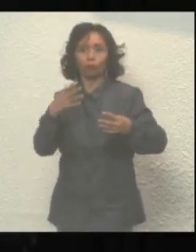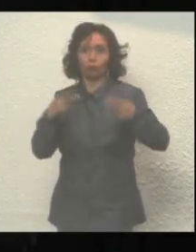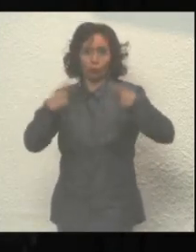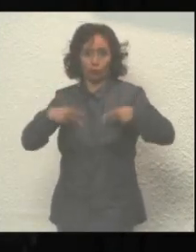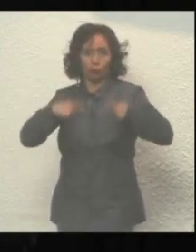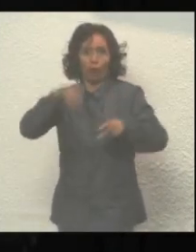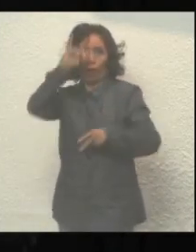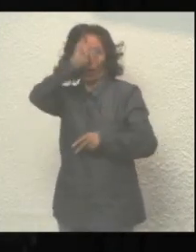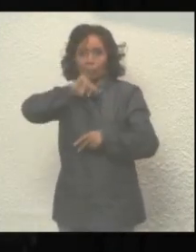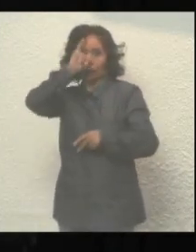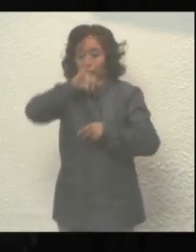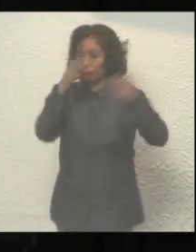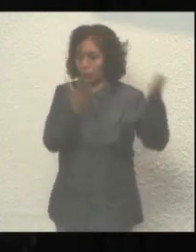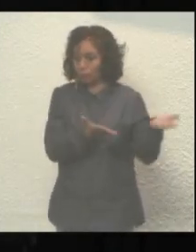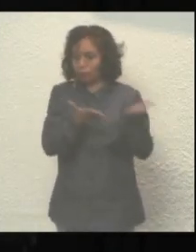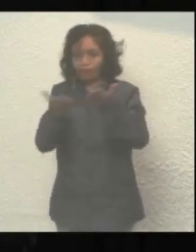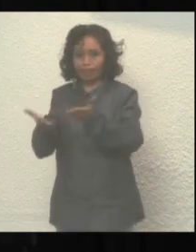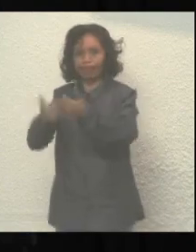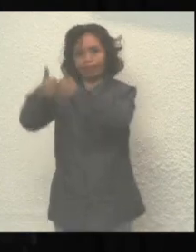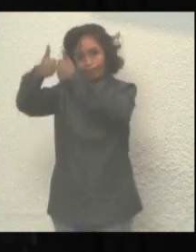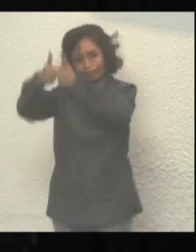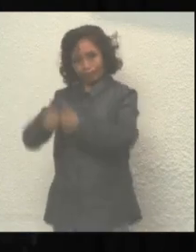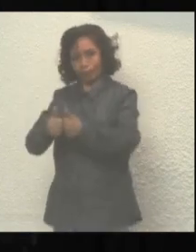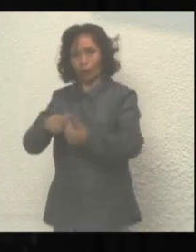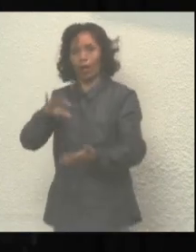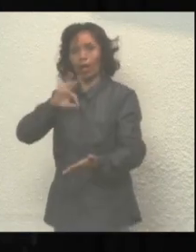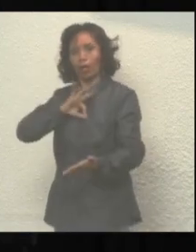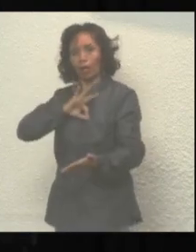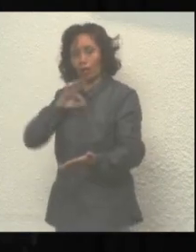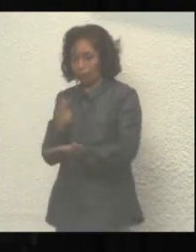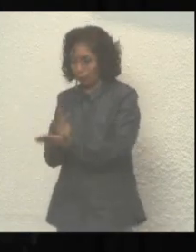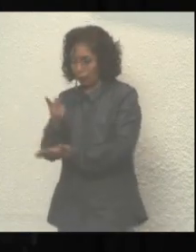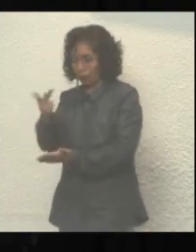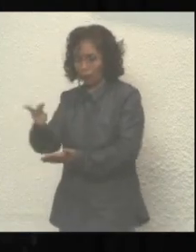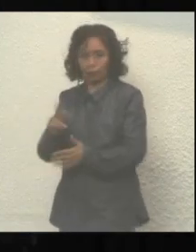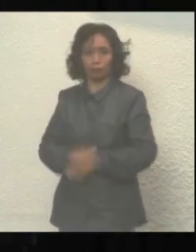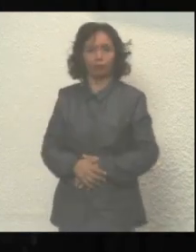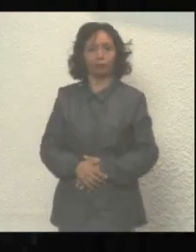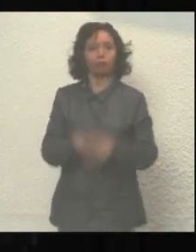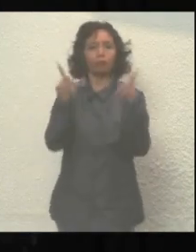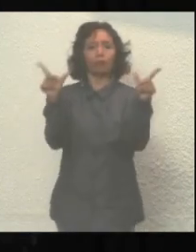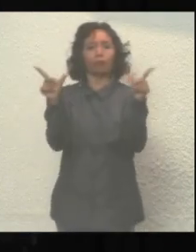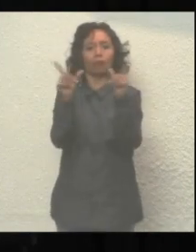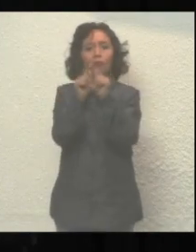quienes participarán en la entrega de dicha medalla. Es cuanto.